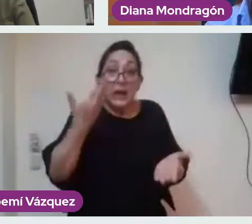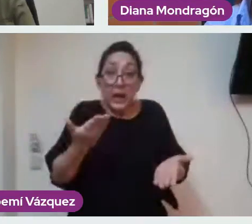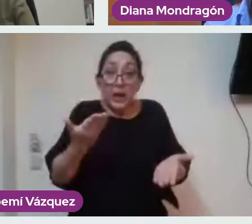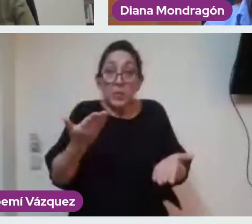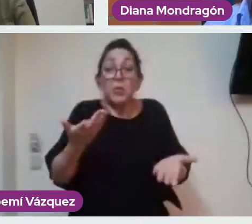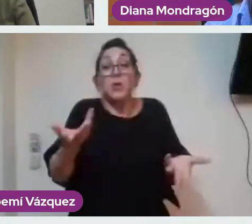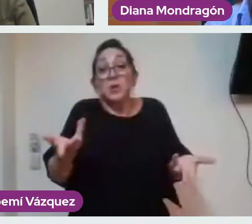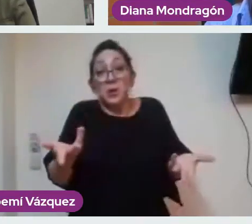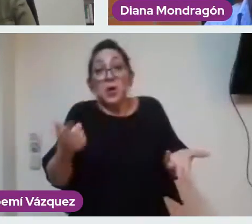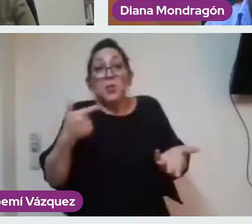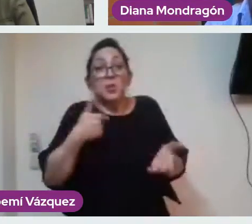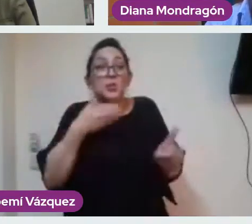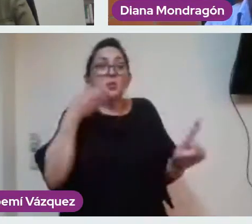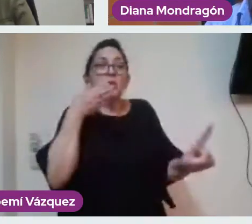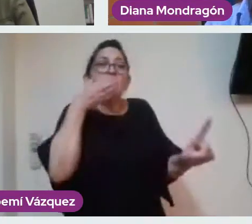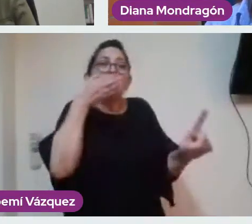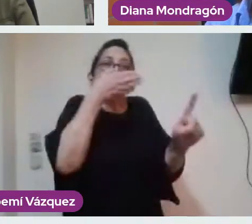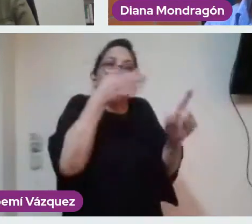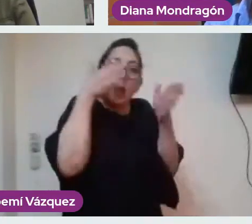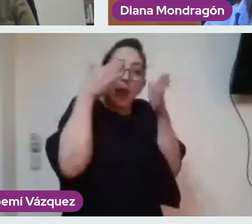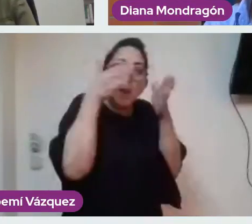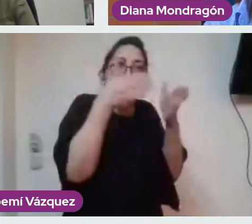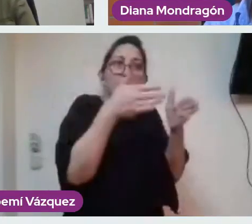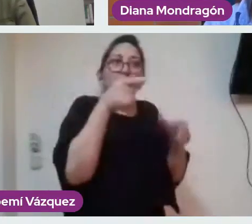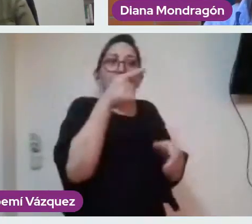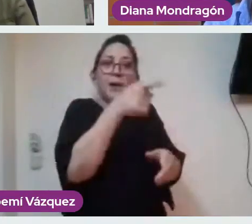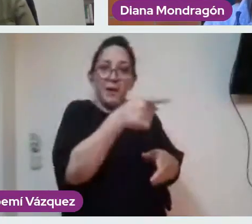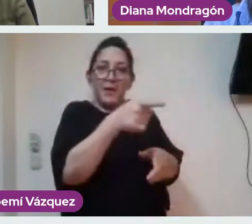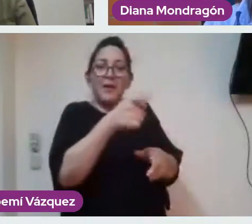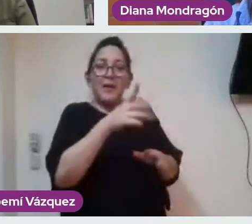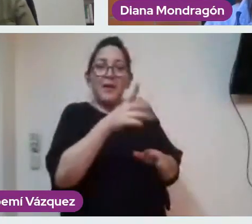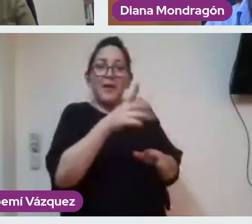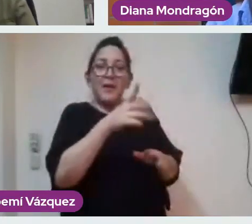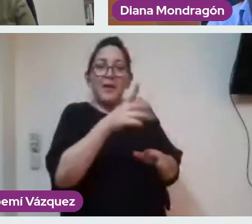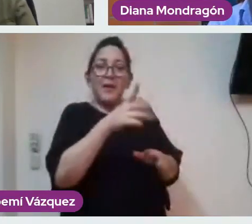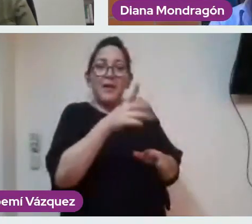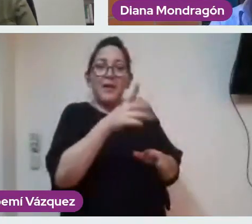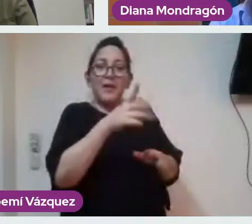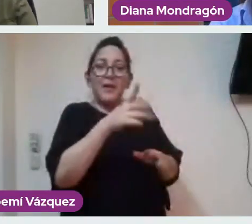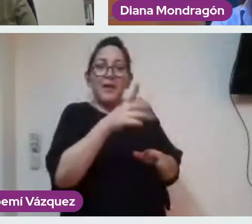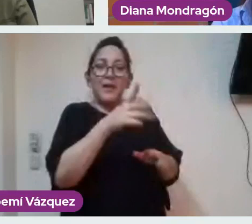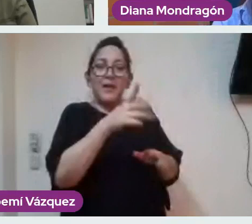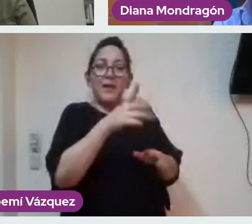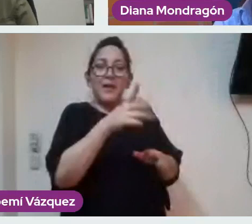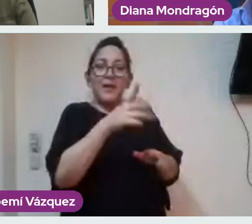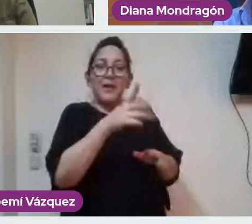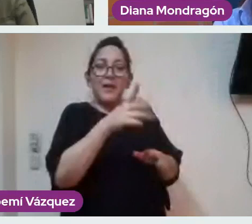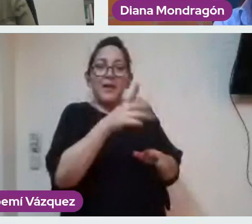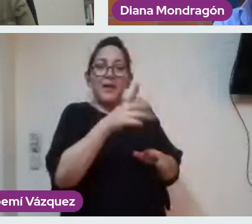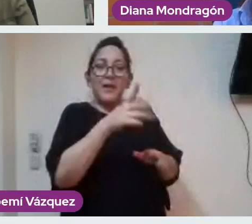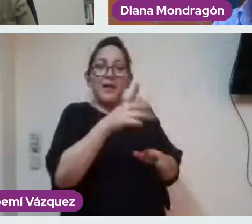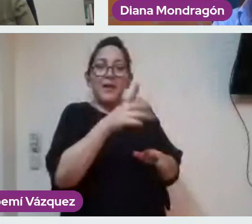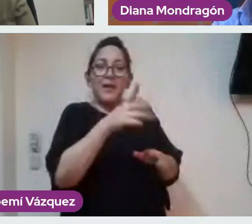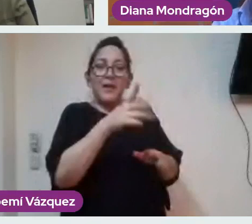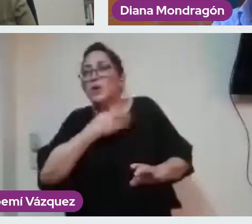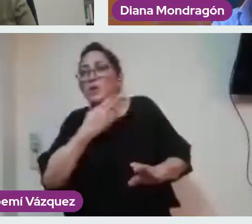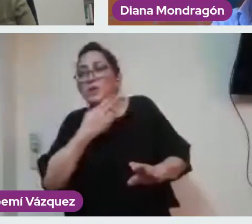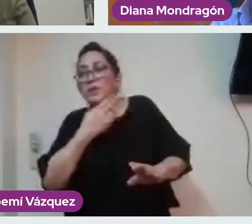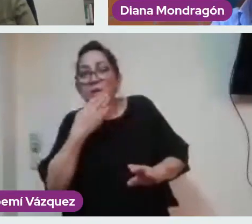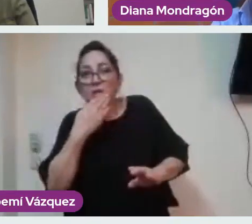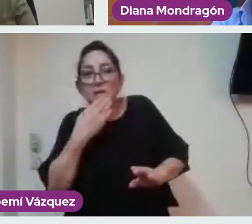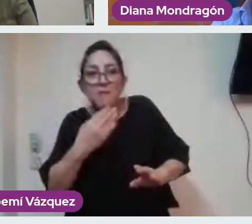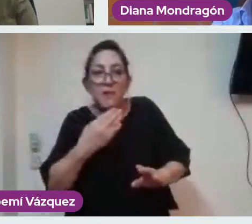los estudiantes, pues sí buscar los canales, ¿no?, estas reuniones